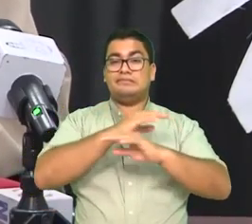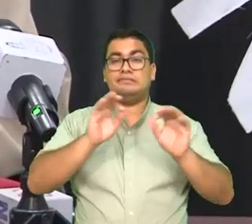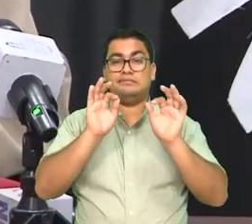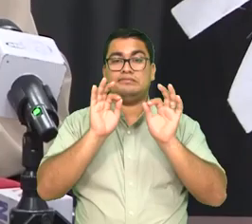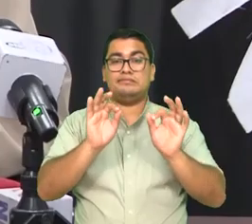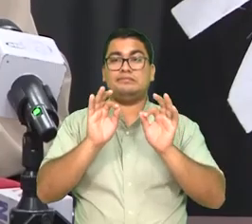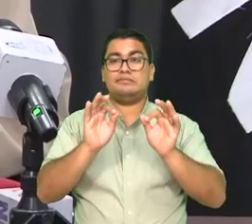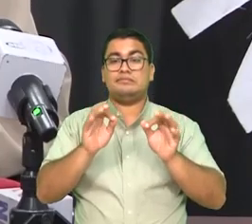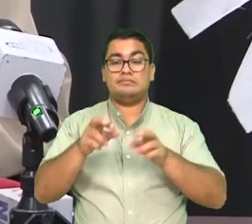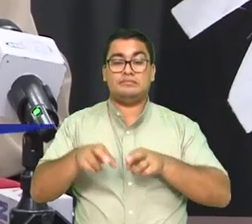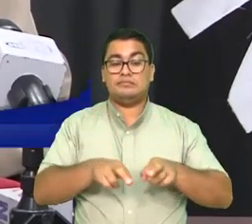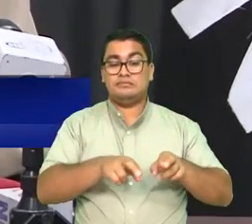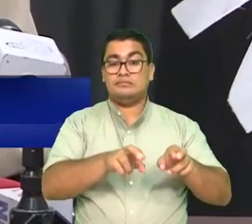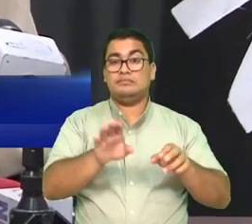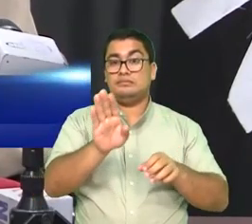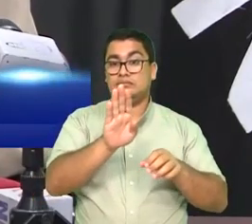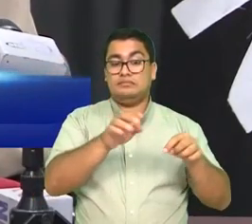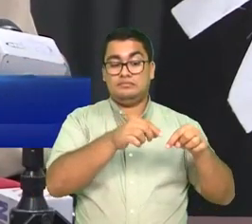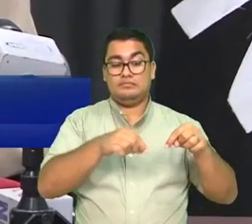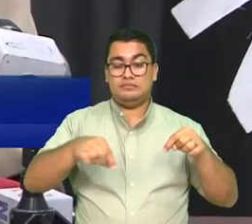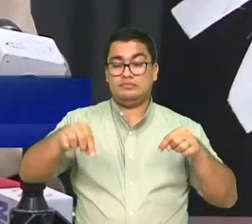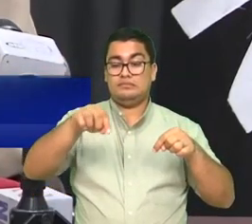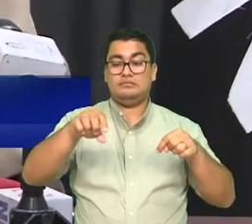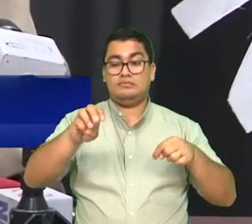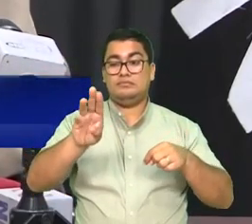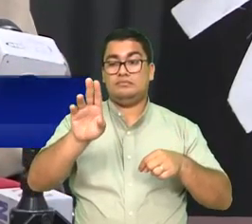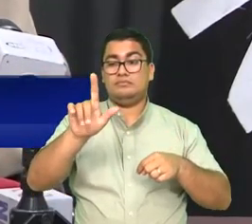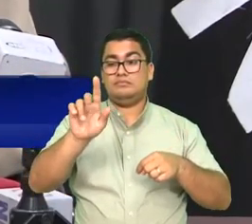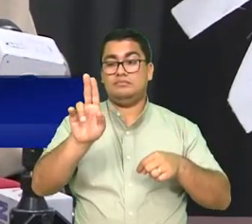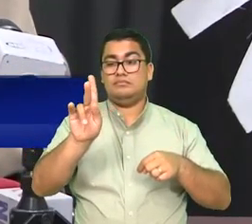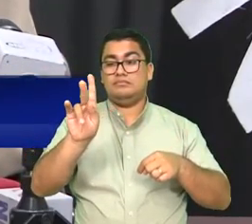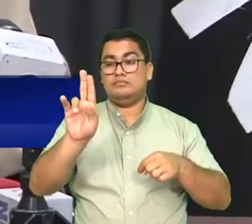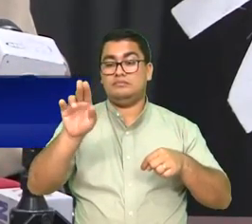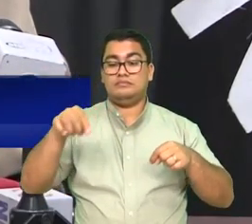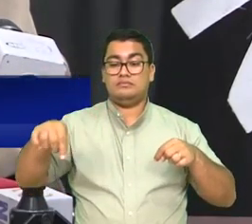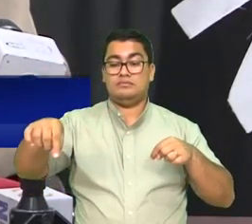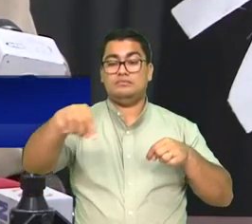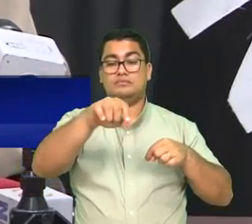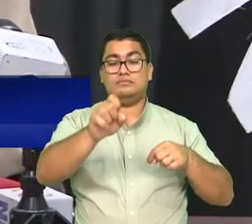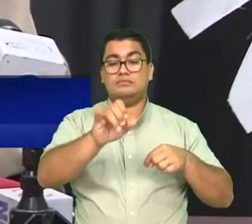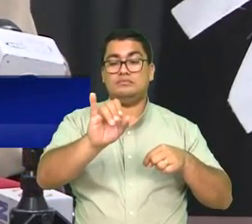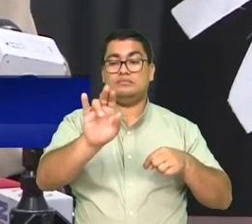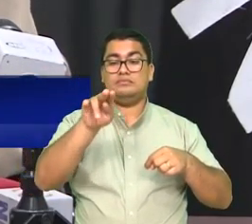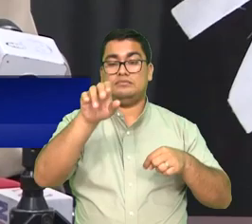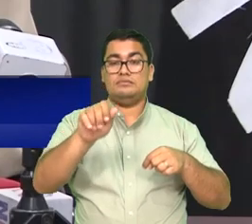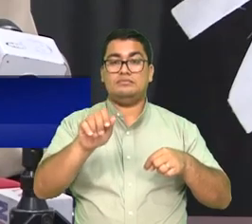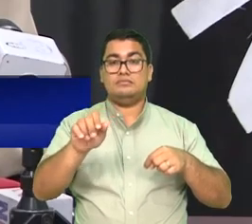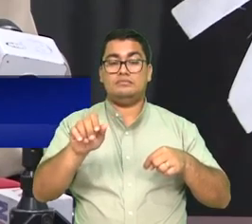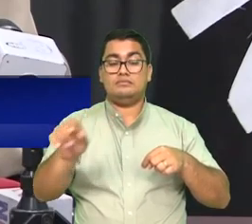tramo Río Blanco, Mulucucú, Ciuna, Rosita, Puerto Cabezas.